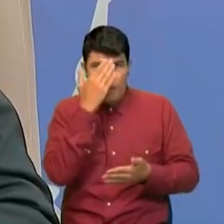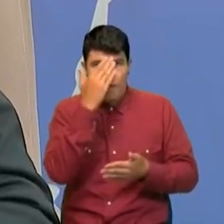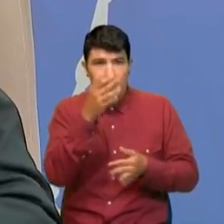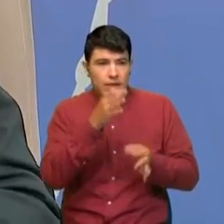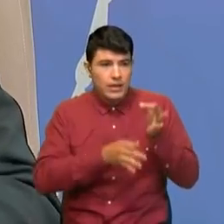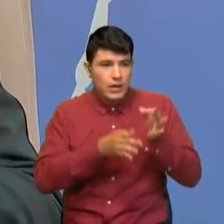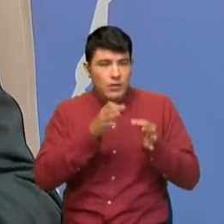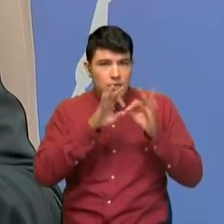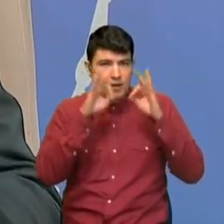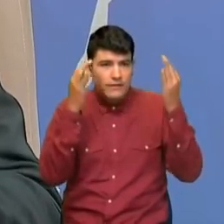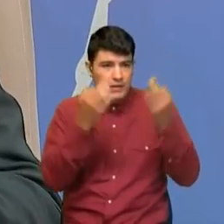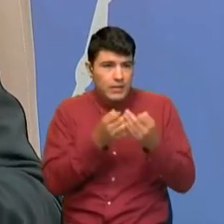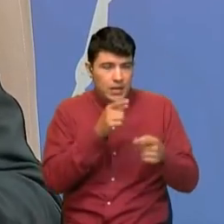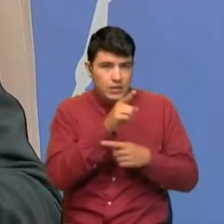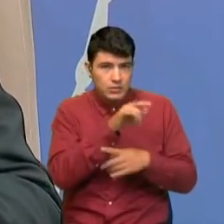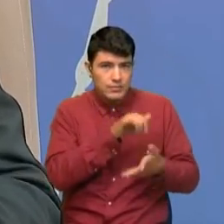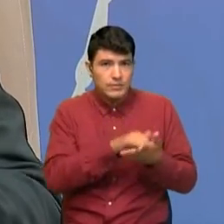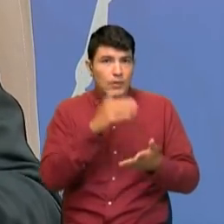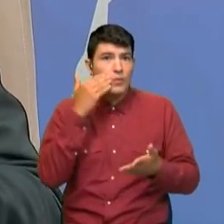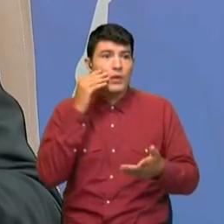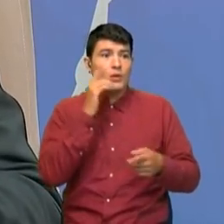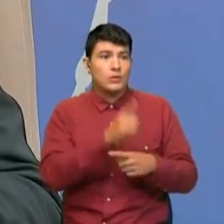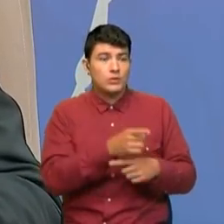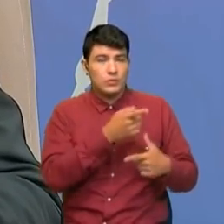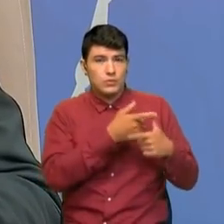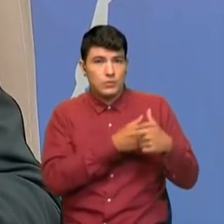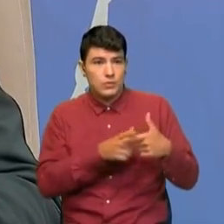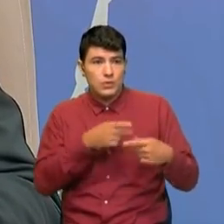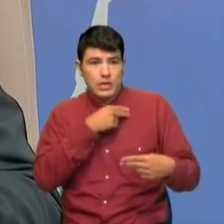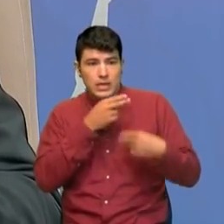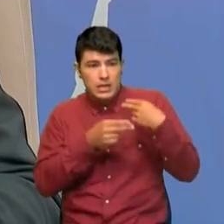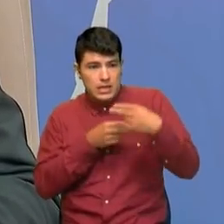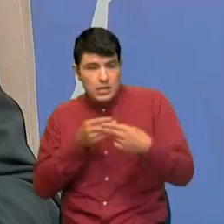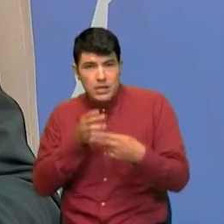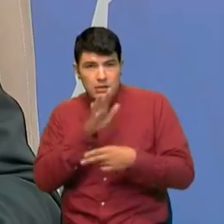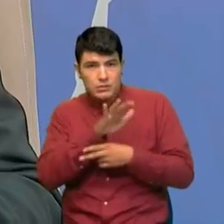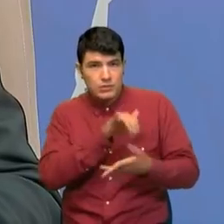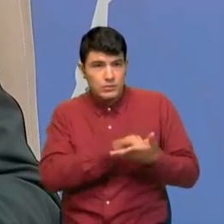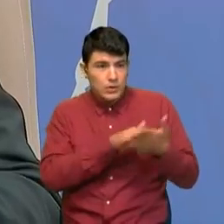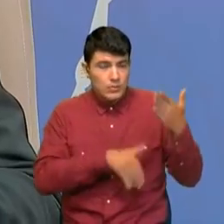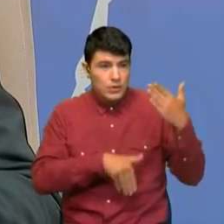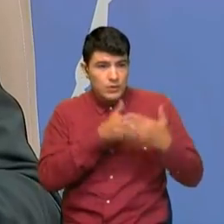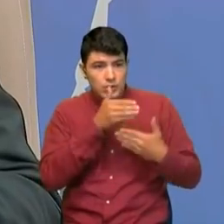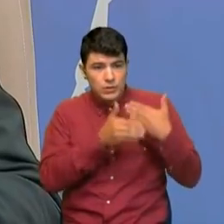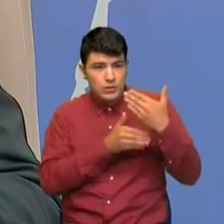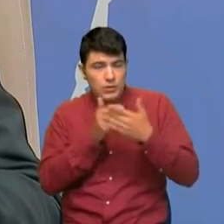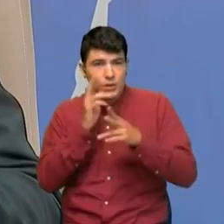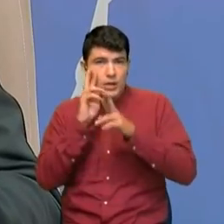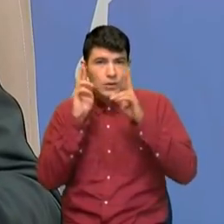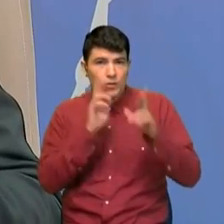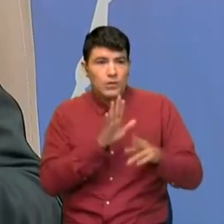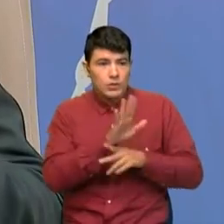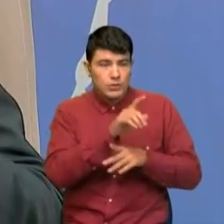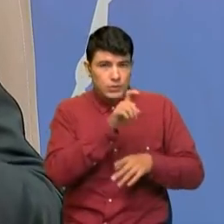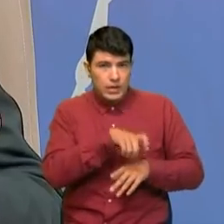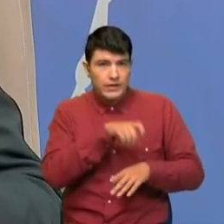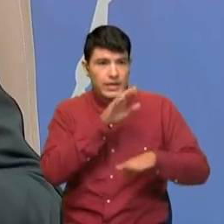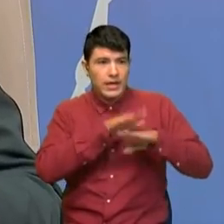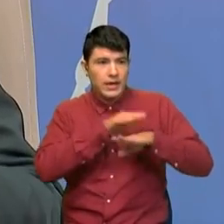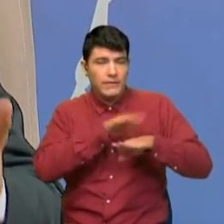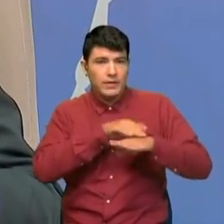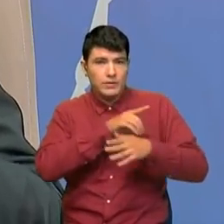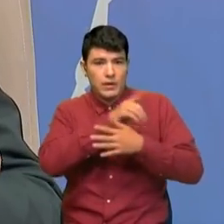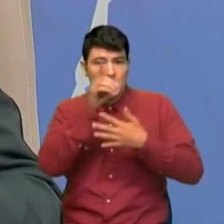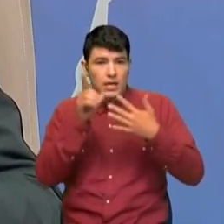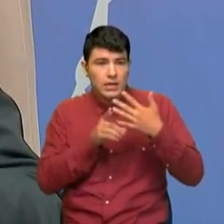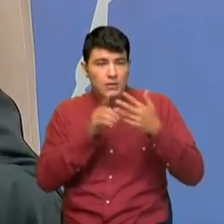como tal. Cuando se hacen estas sucesiones y se da inicio, el procedimiento establece que hay que notificar a la DIAN para establecer si esta